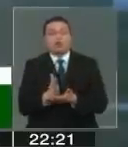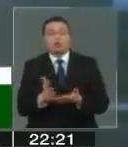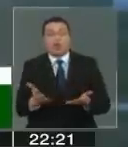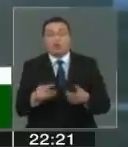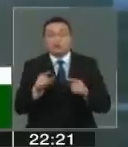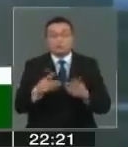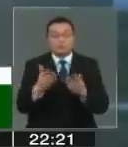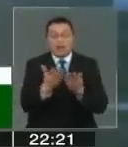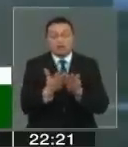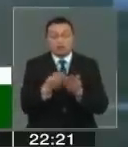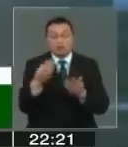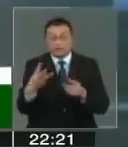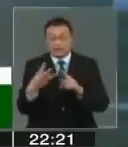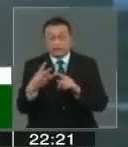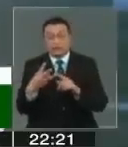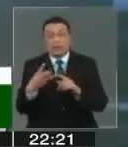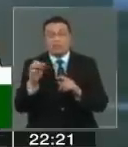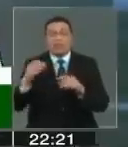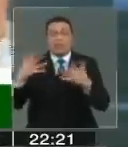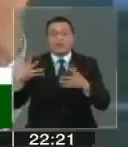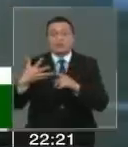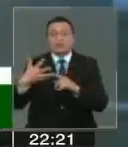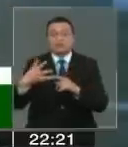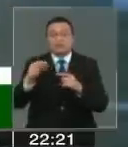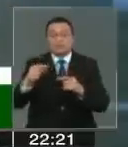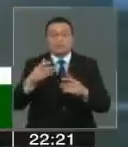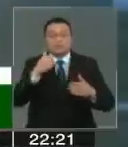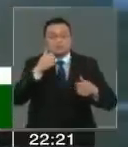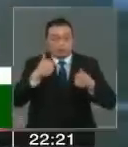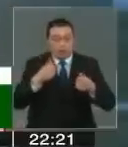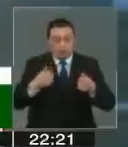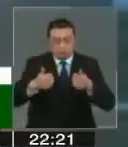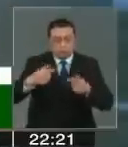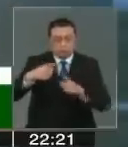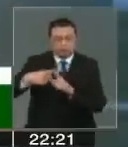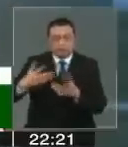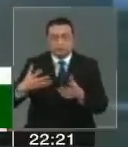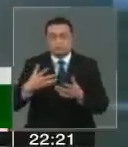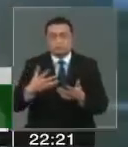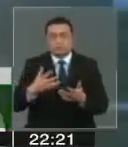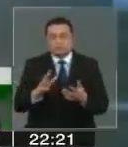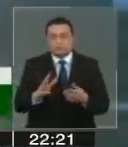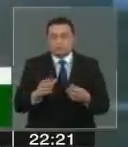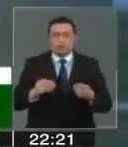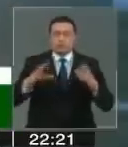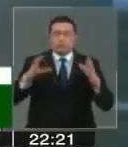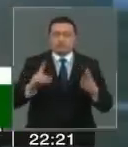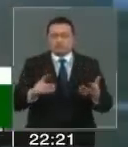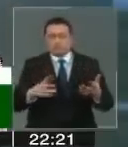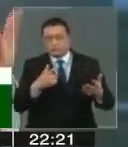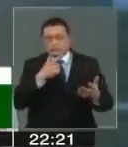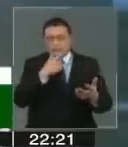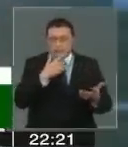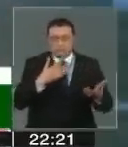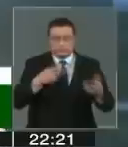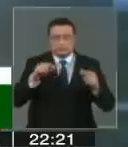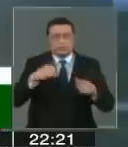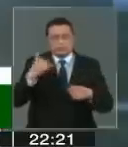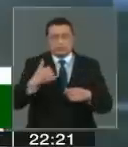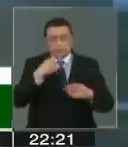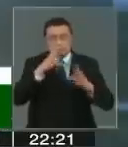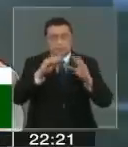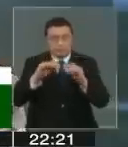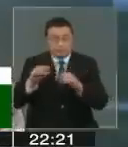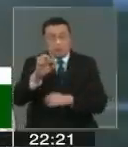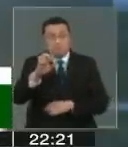que el estudio 3 de 10 niños se mostró efectividad del tratamiento. Tú dices, bueno, es mucho, digamos. Entonces, yo siempre hablo con los